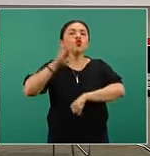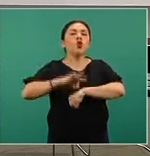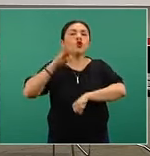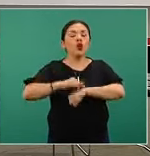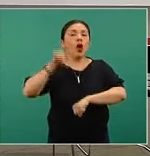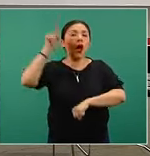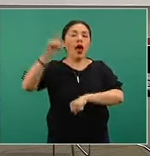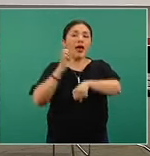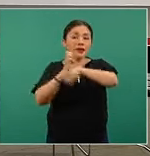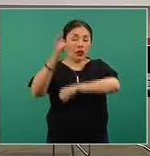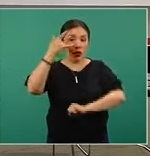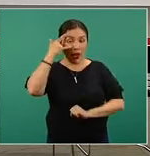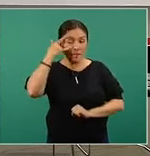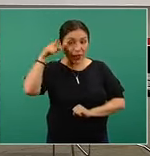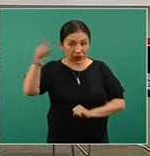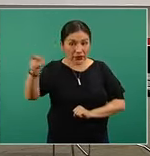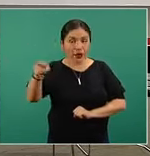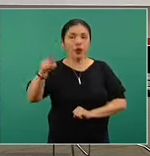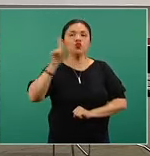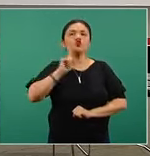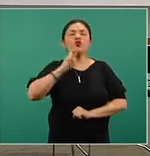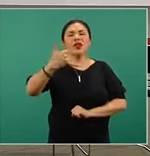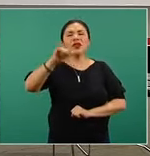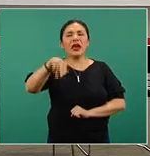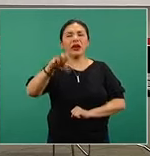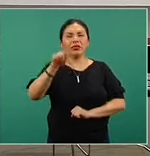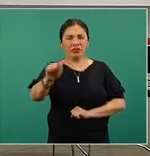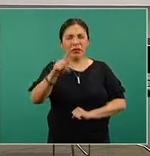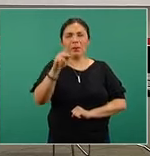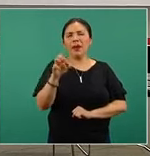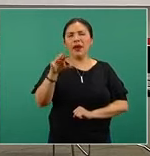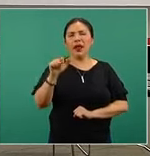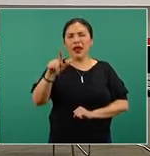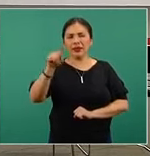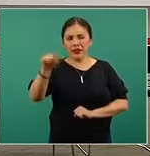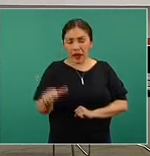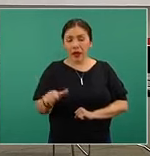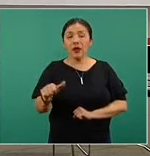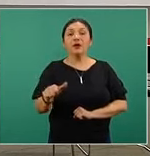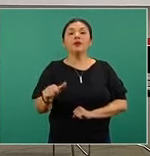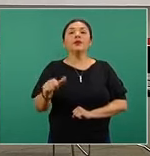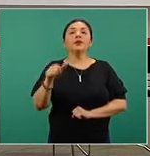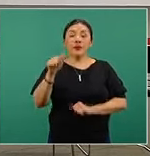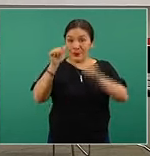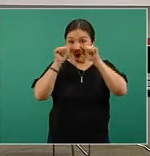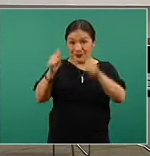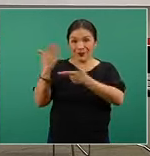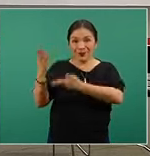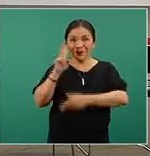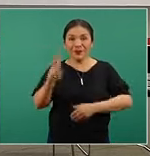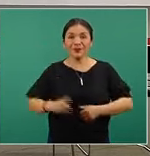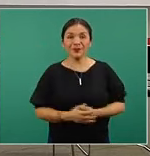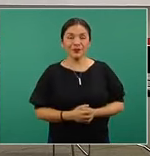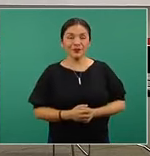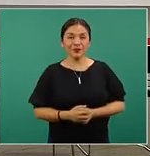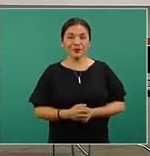en el estado de campeche la doctora janet y peralta y prestamos atención